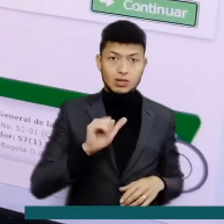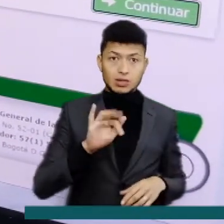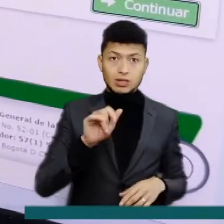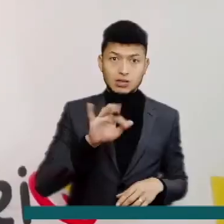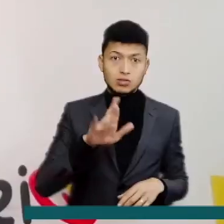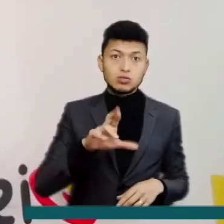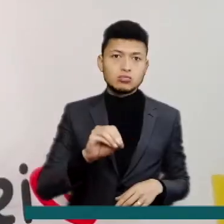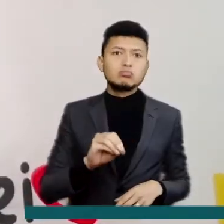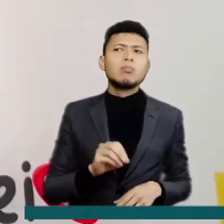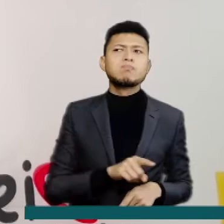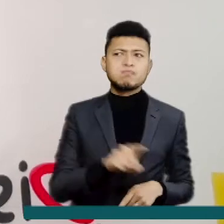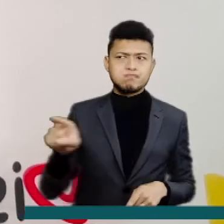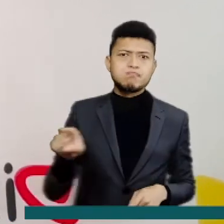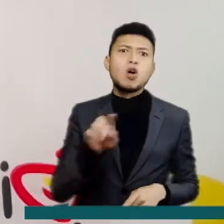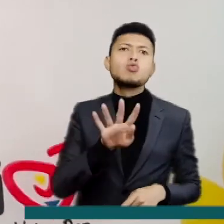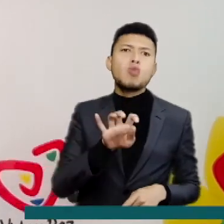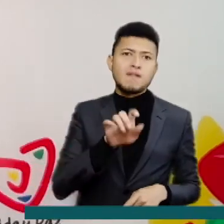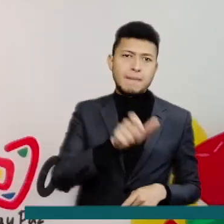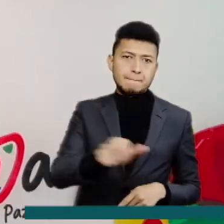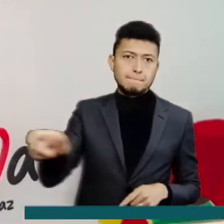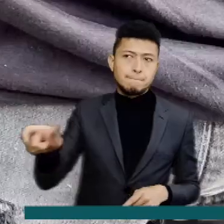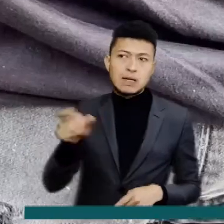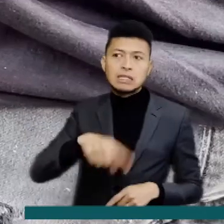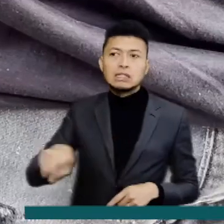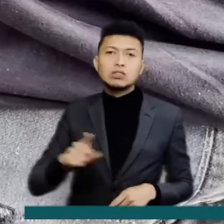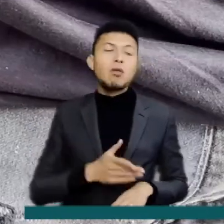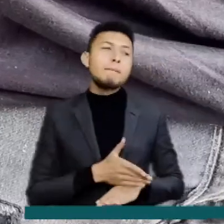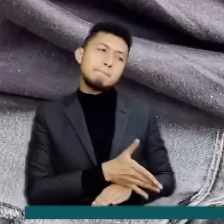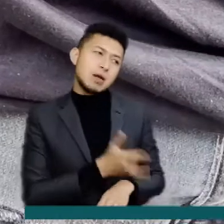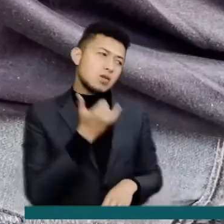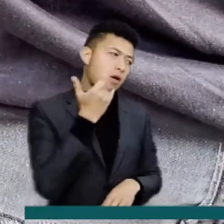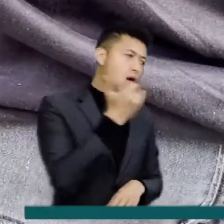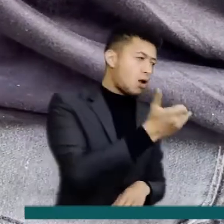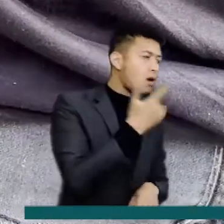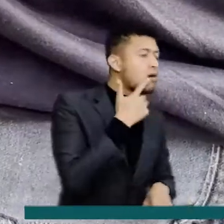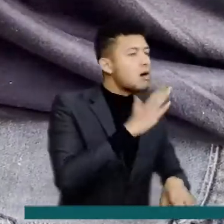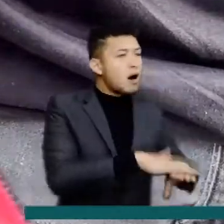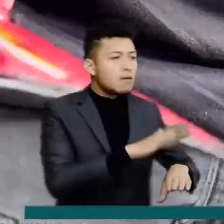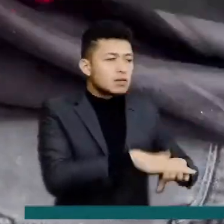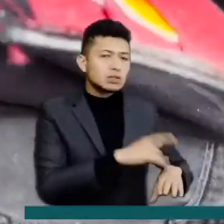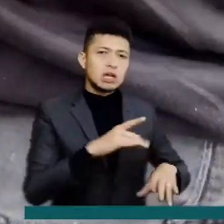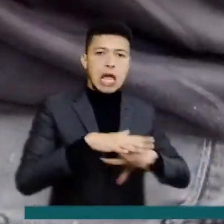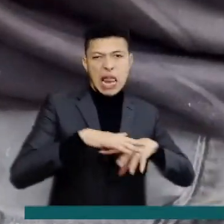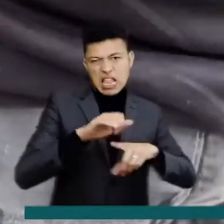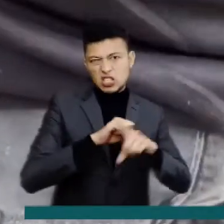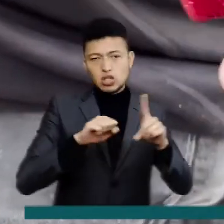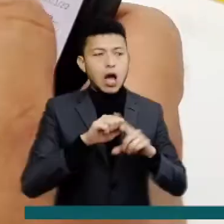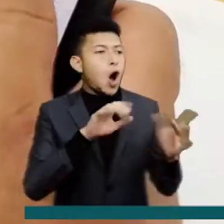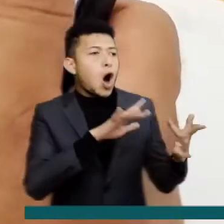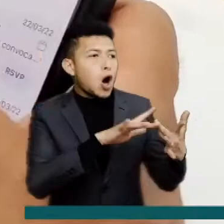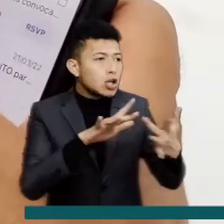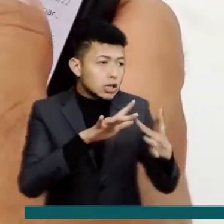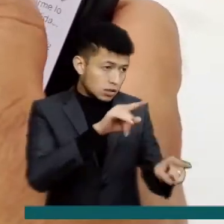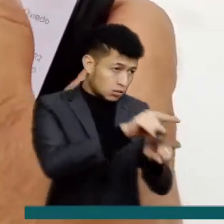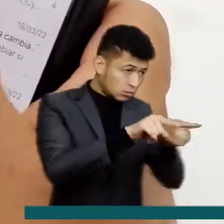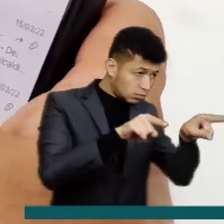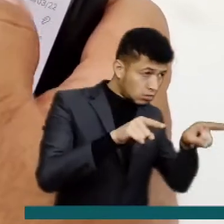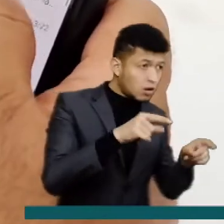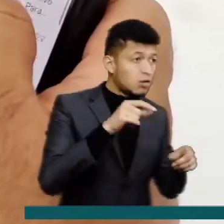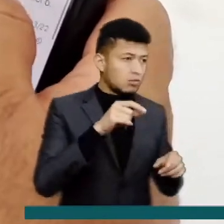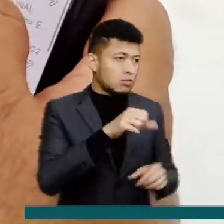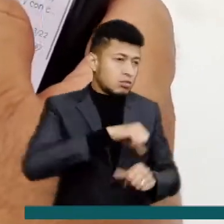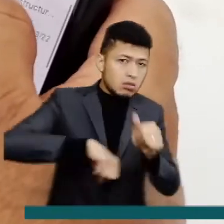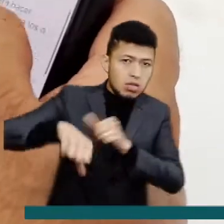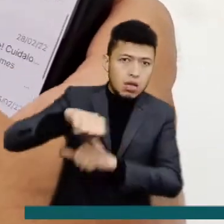de 9 conversaciones en las que los presuntos intermediarios llamaban y se comunicaban a través de redes sociales con sus víctimas, quienes